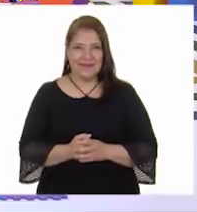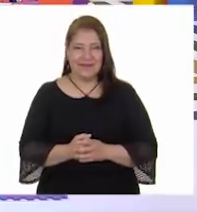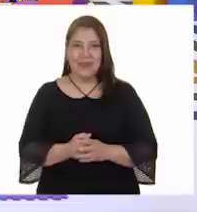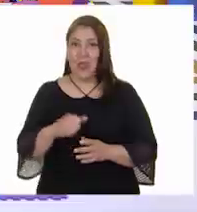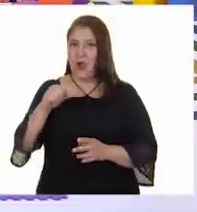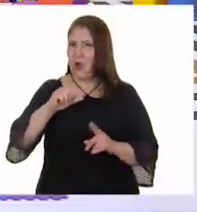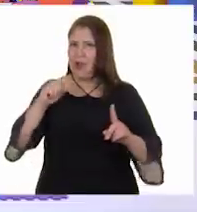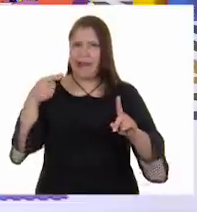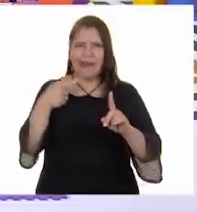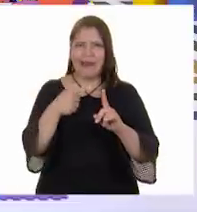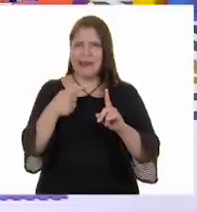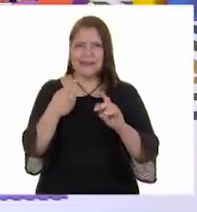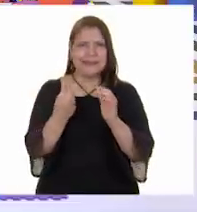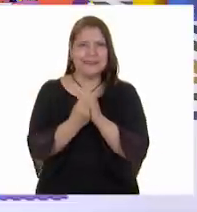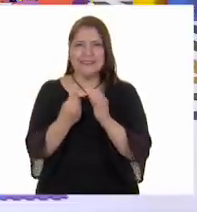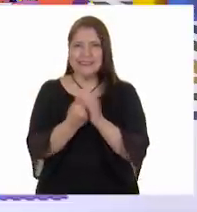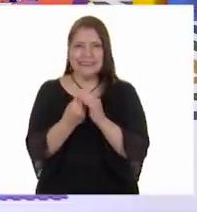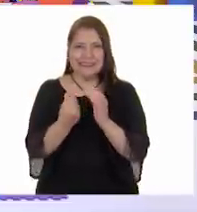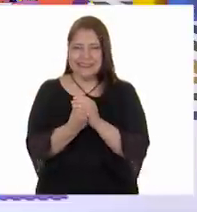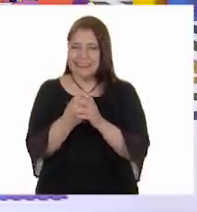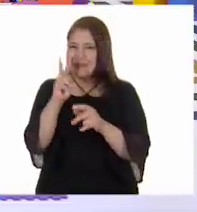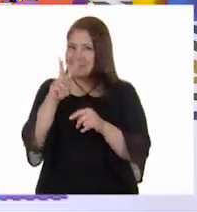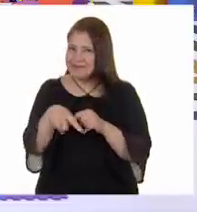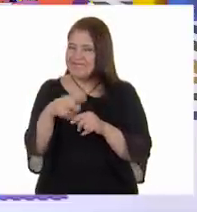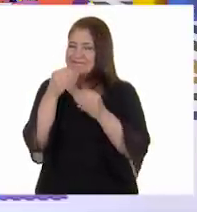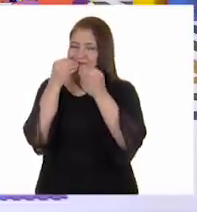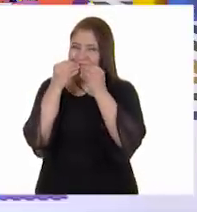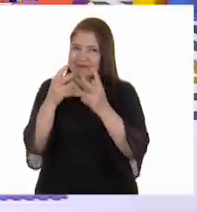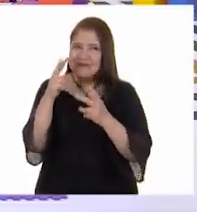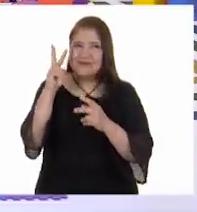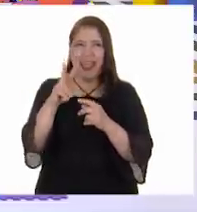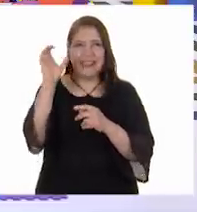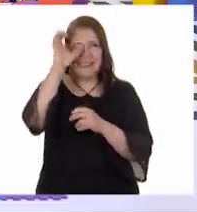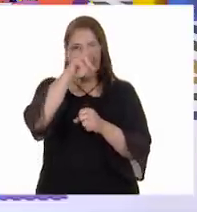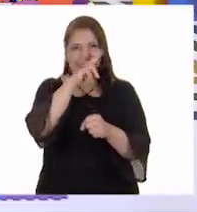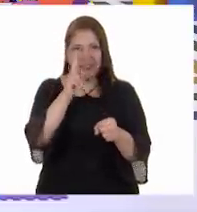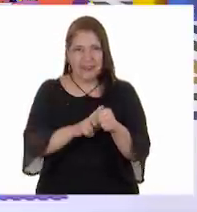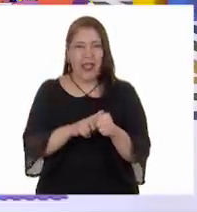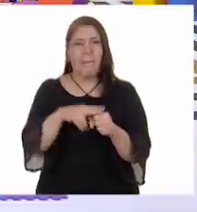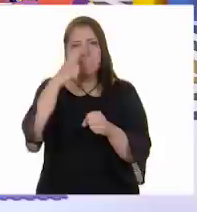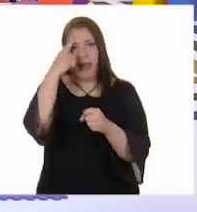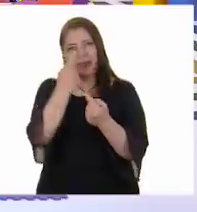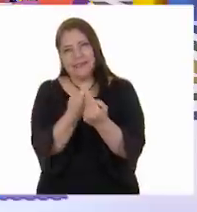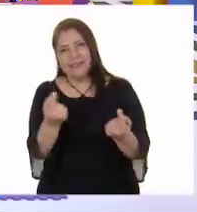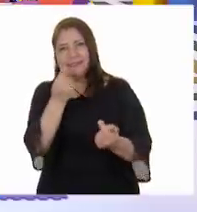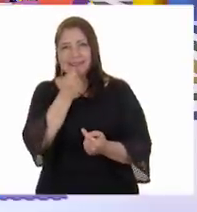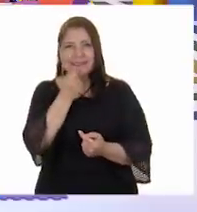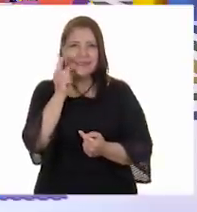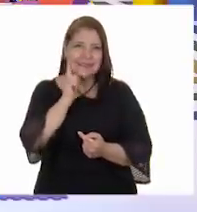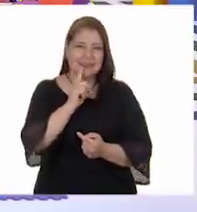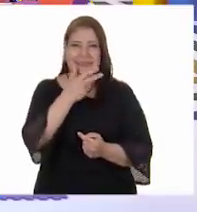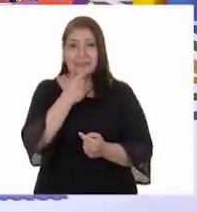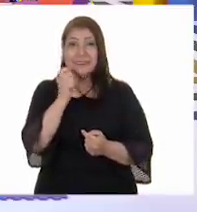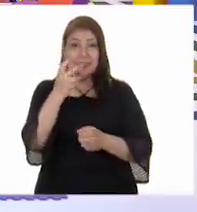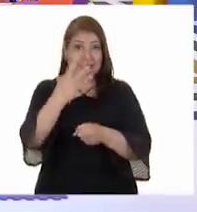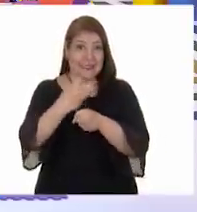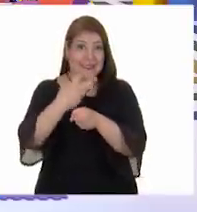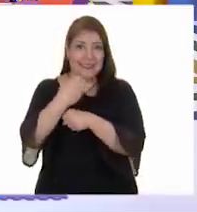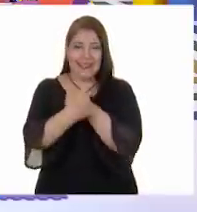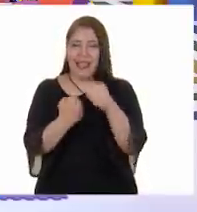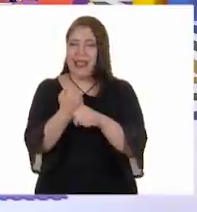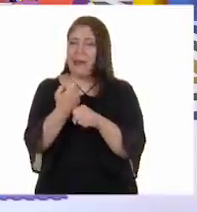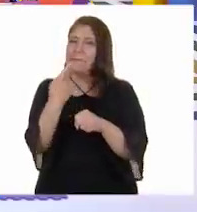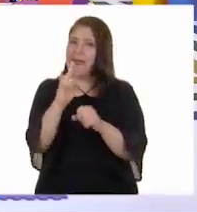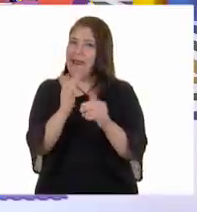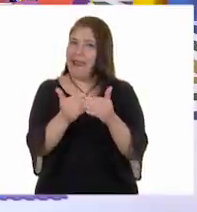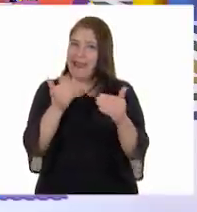El día de hoy tenemos preparada una clase muy, muy bonita de ciencias naturales para niñas y niños de tercer grado. Pero antes de comenzar,